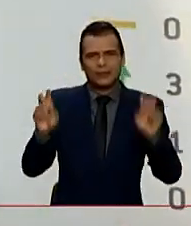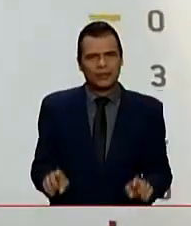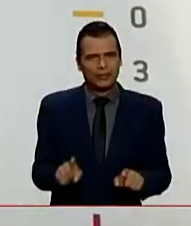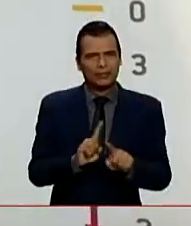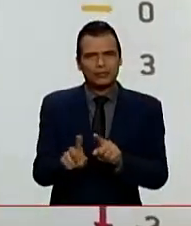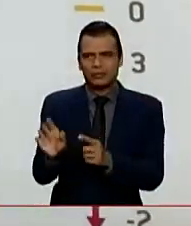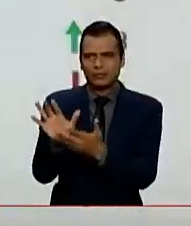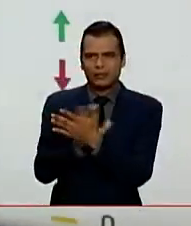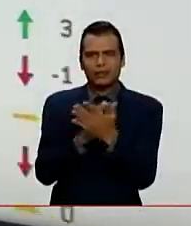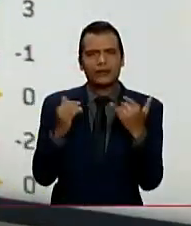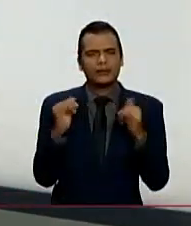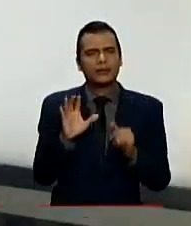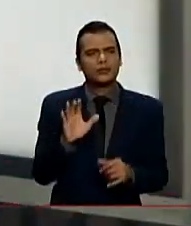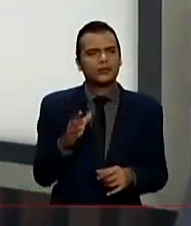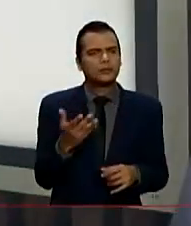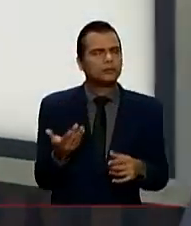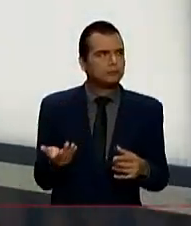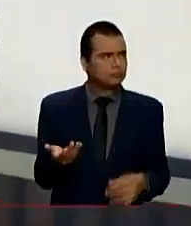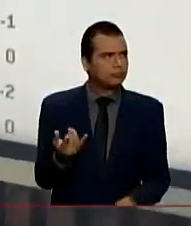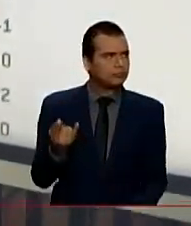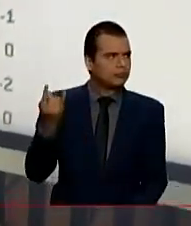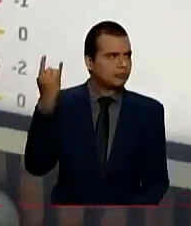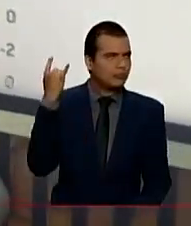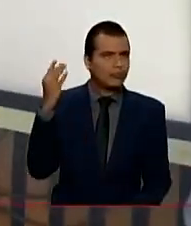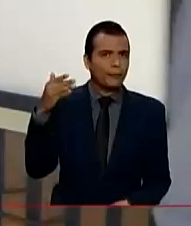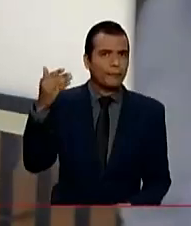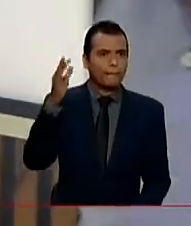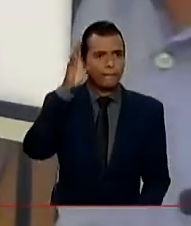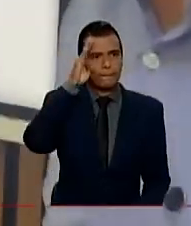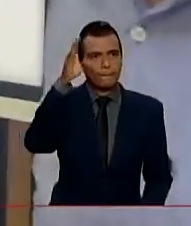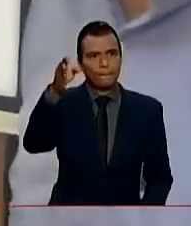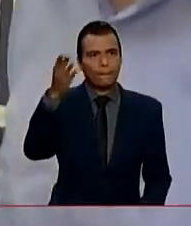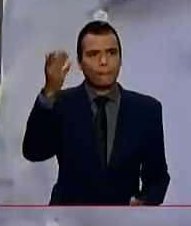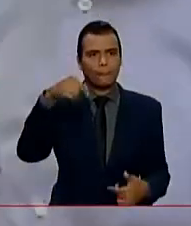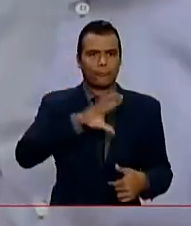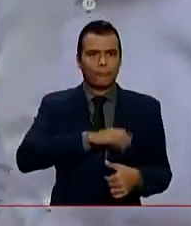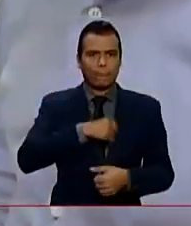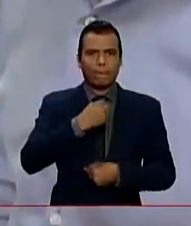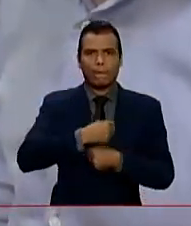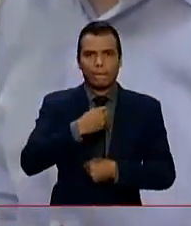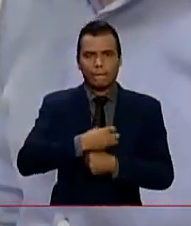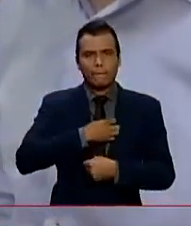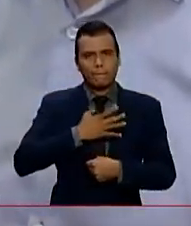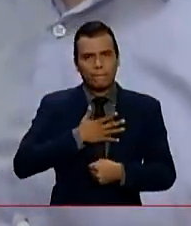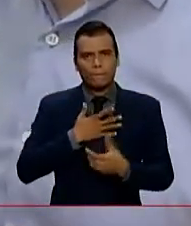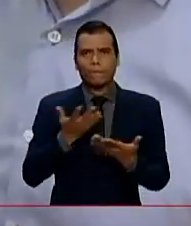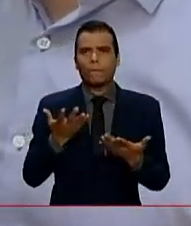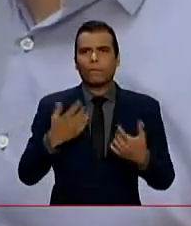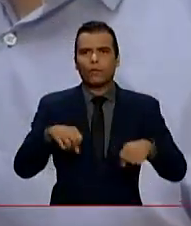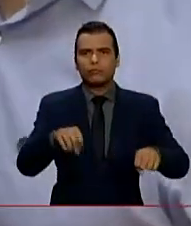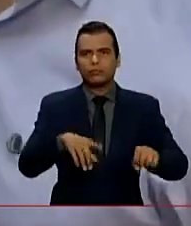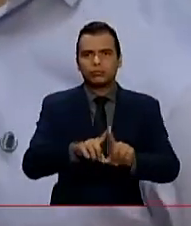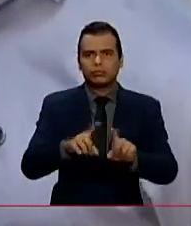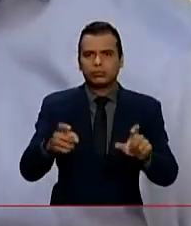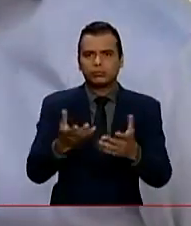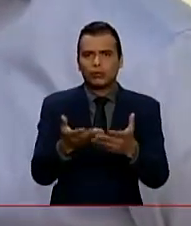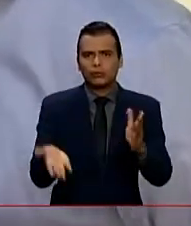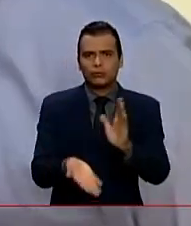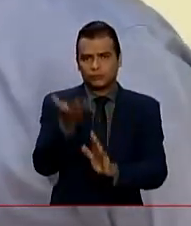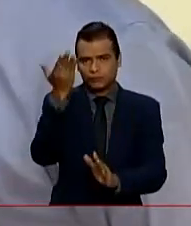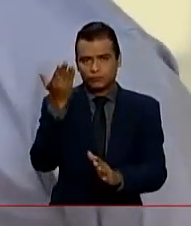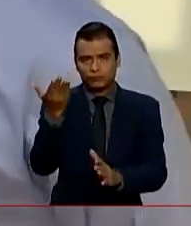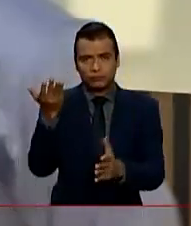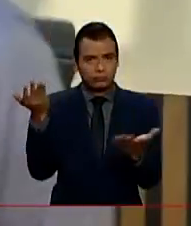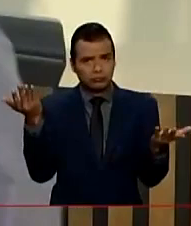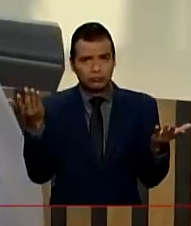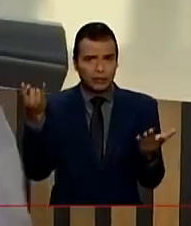de las ciudades. ¿Esto podría afectar a largo plazo la empleabilidad en Cali, digamos los costos de la canasta familiar, ahorita que ha bajado la